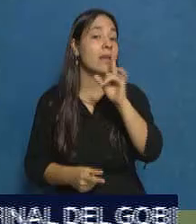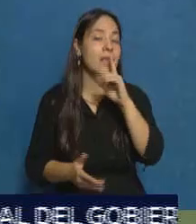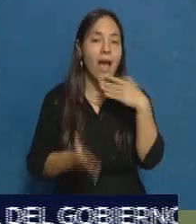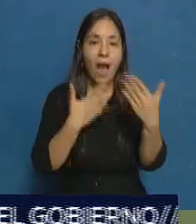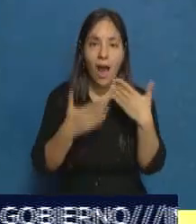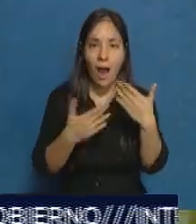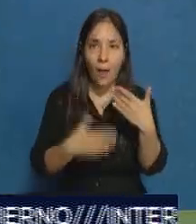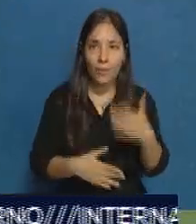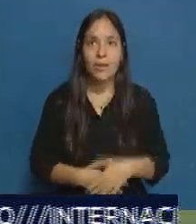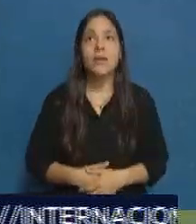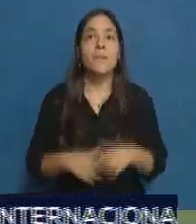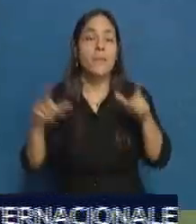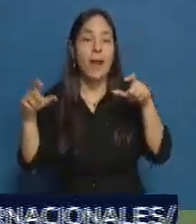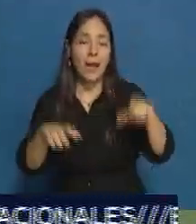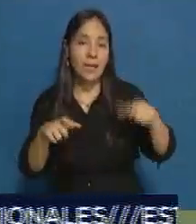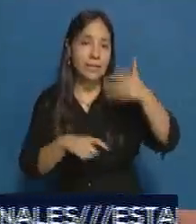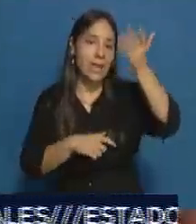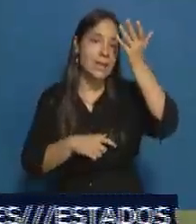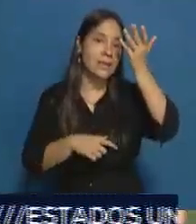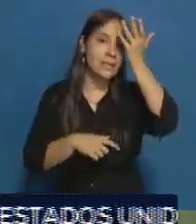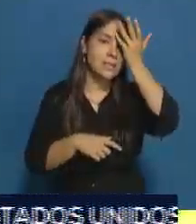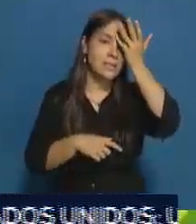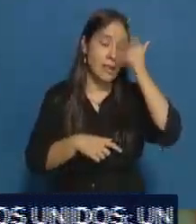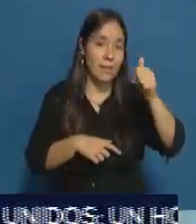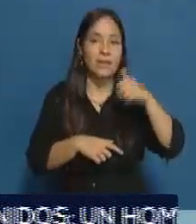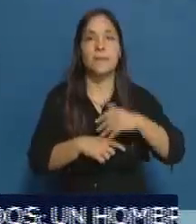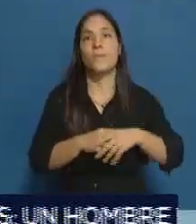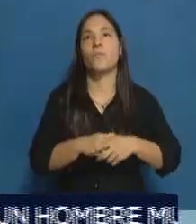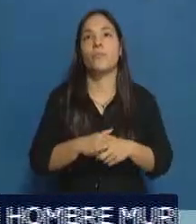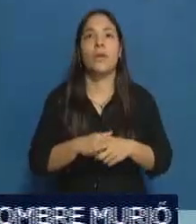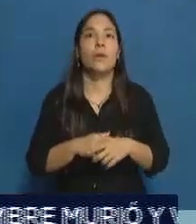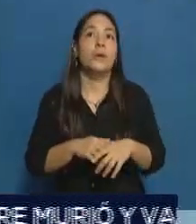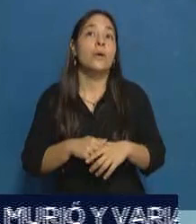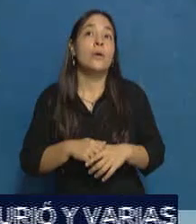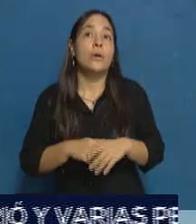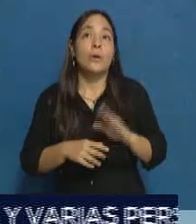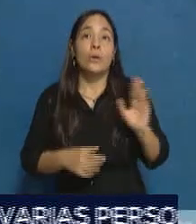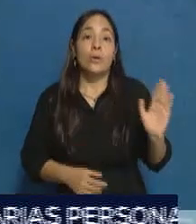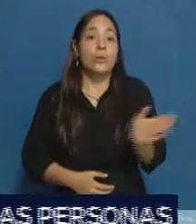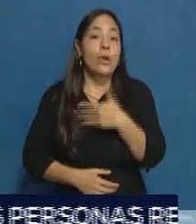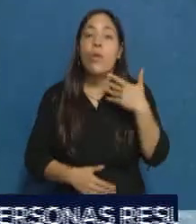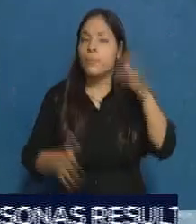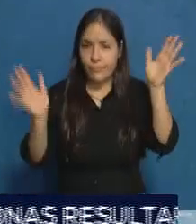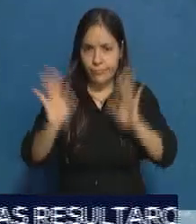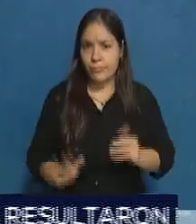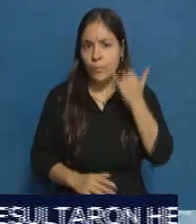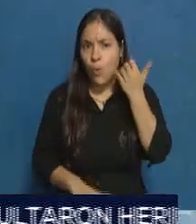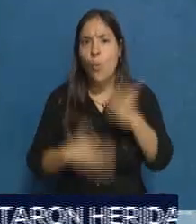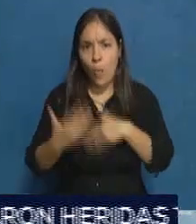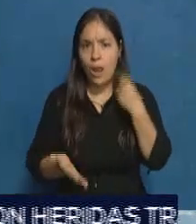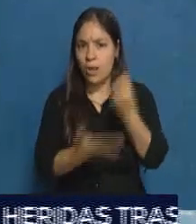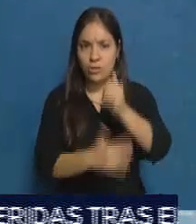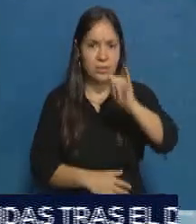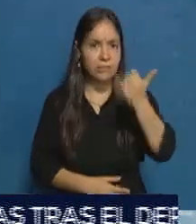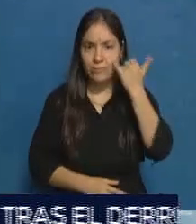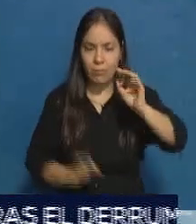esto de jugar en cancha de San Martín el próximo domingo. Creo que todos estamos preparados para jugar, todos están